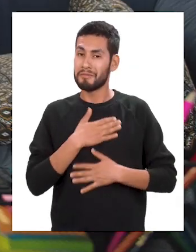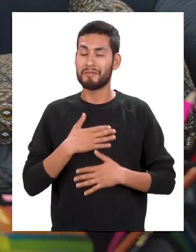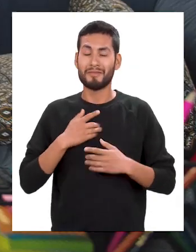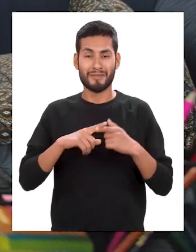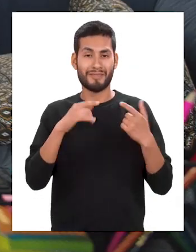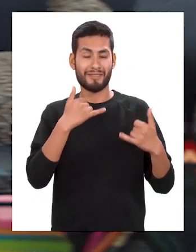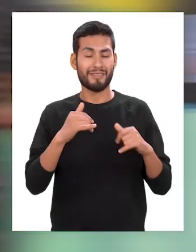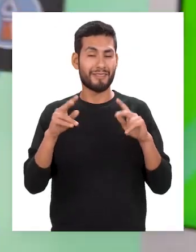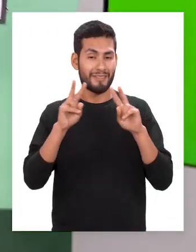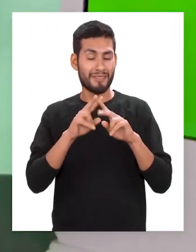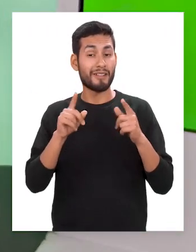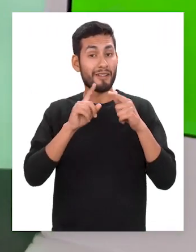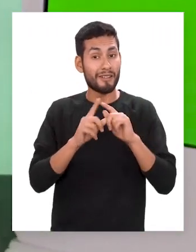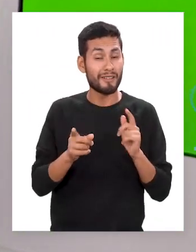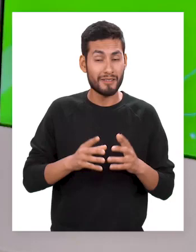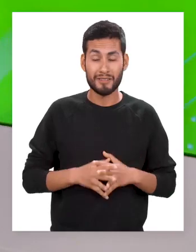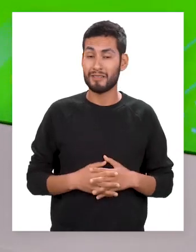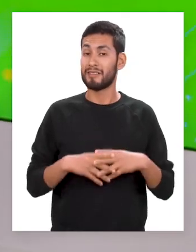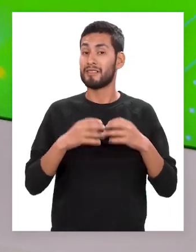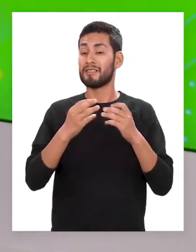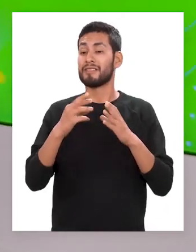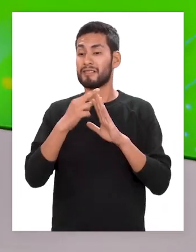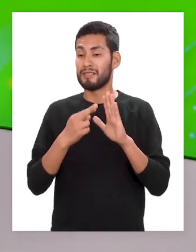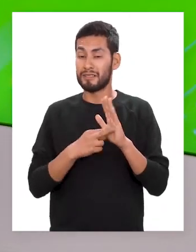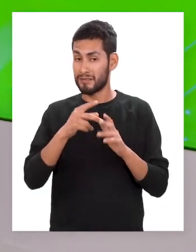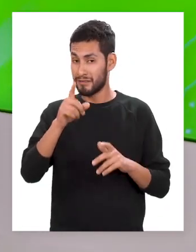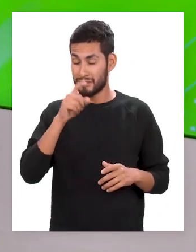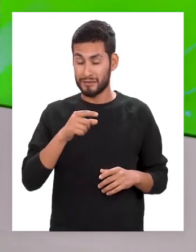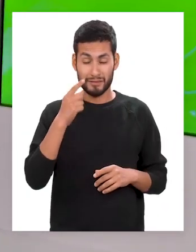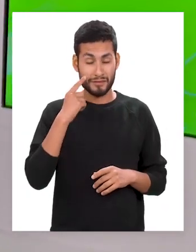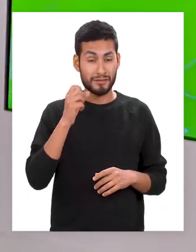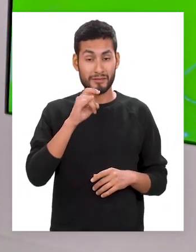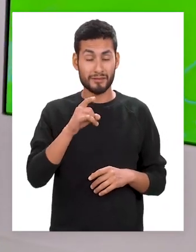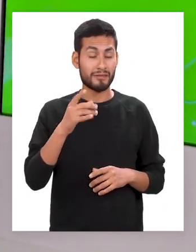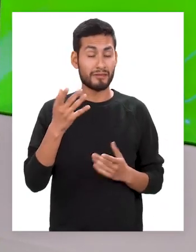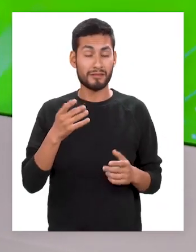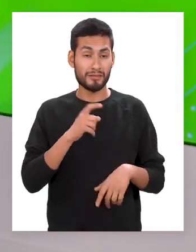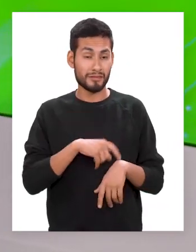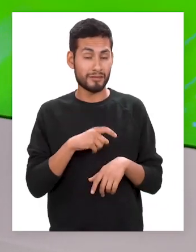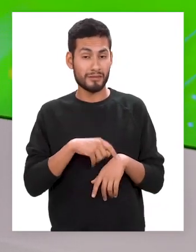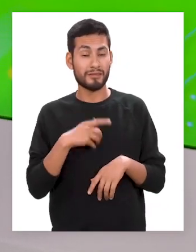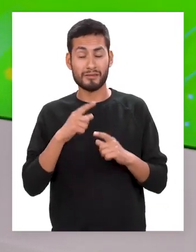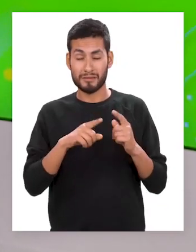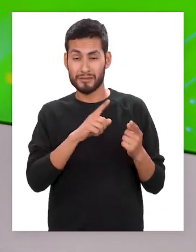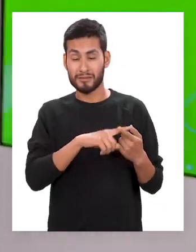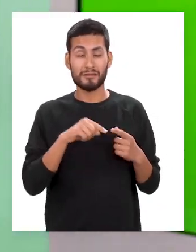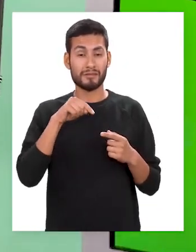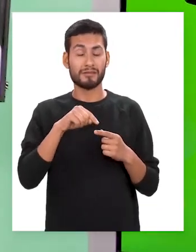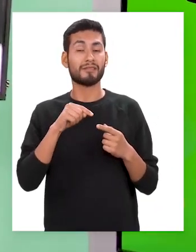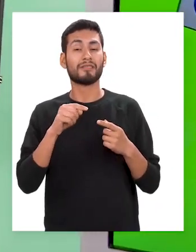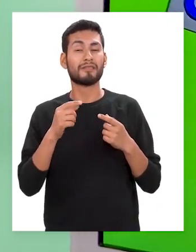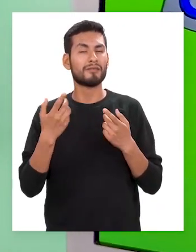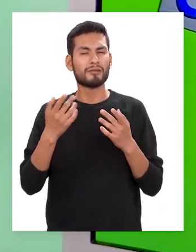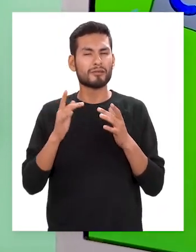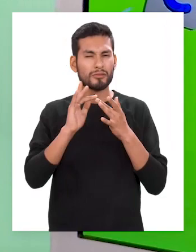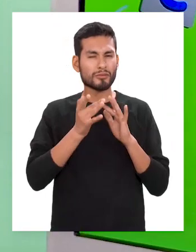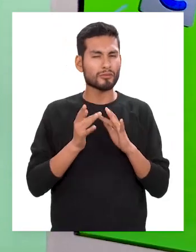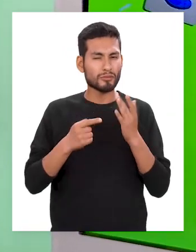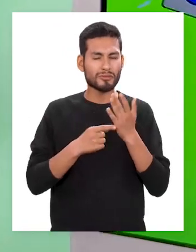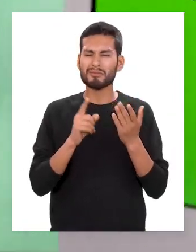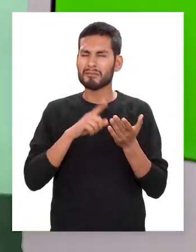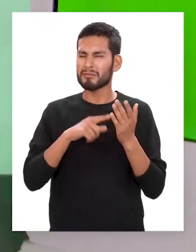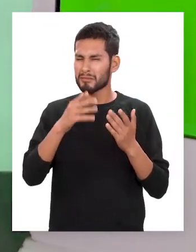con los juegos virtuales. Sin embargo, hay muchas reglas que debes conocer si eres de los que pasan tiempo en el mundo virtual. ¿Quieres saber a qué me